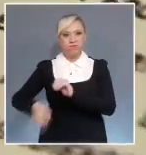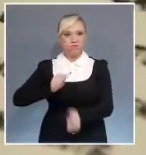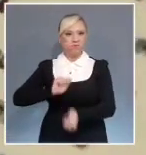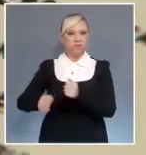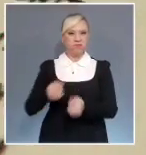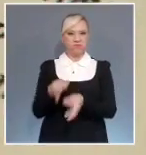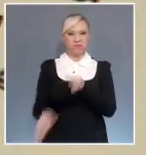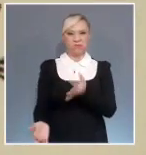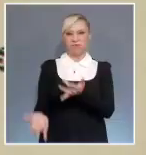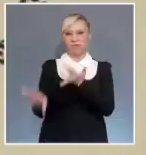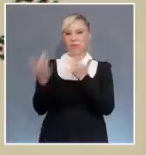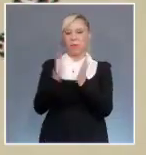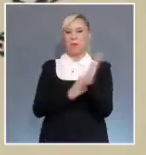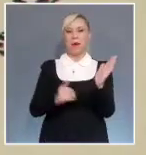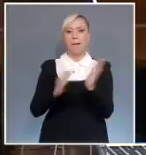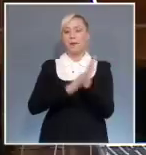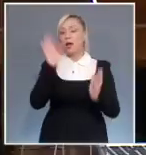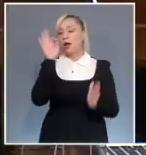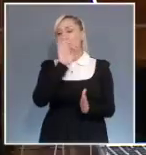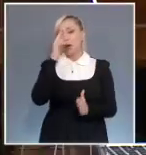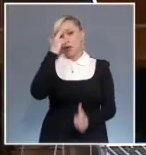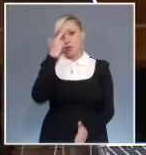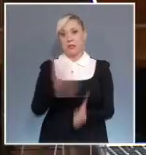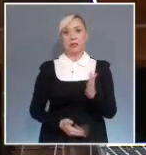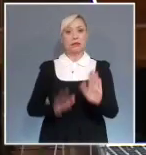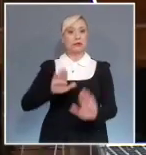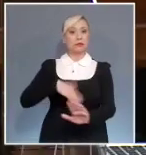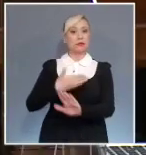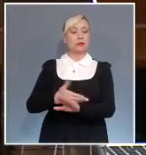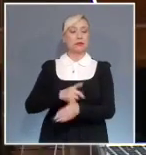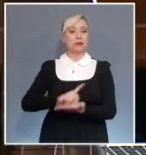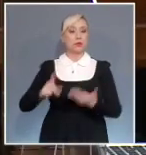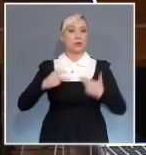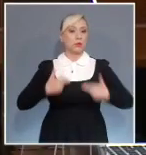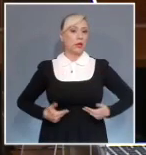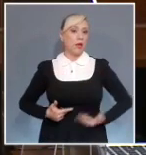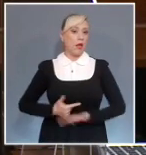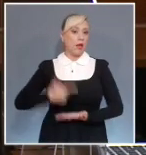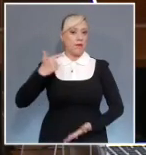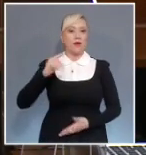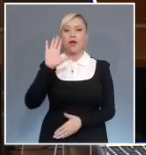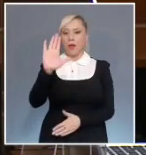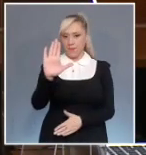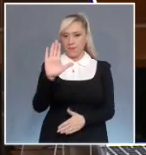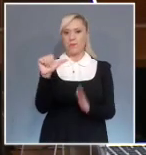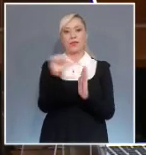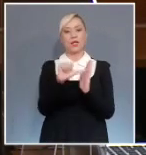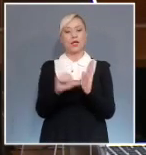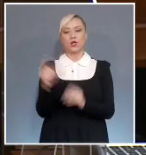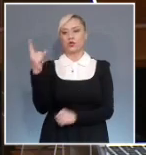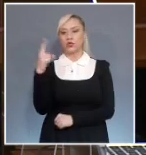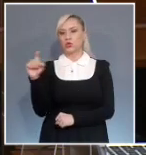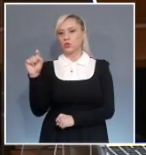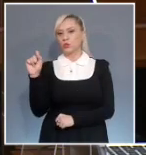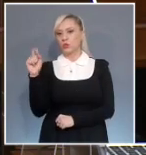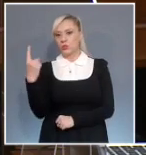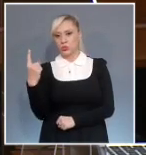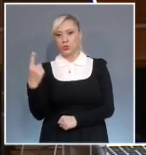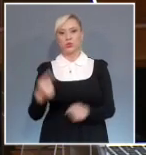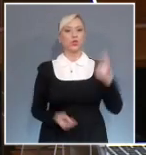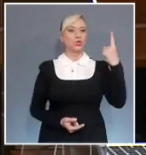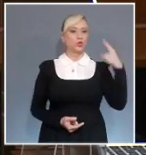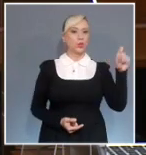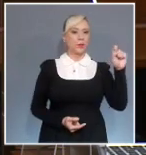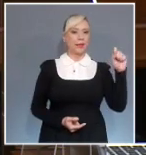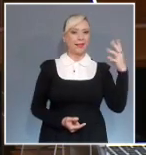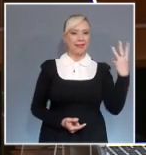violaciones graves a derechos humanos. Los artículos 121 a 123 de la Ley General de Archivos, que establecen los